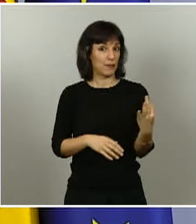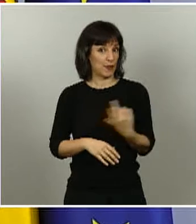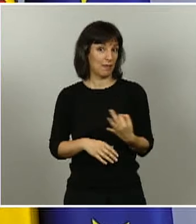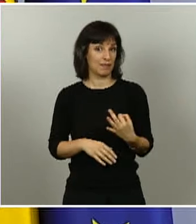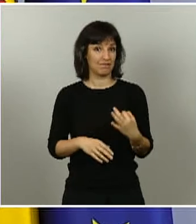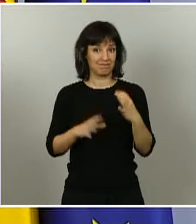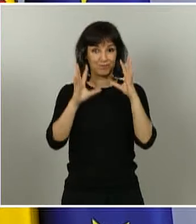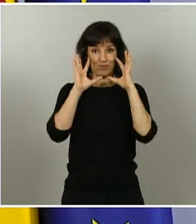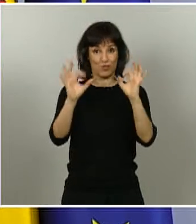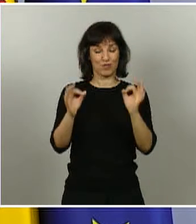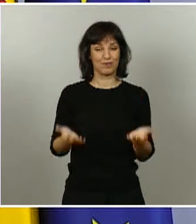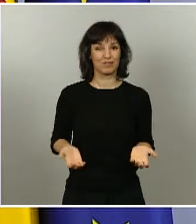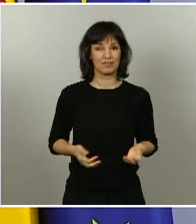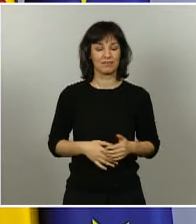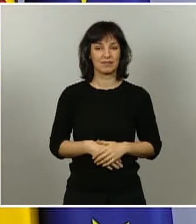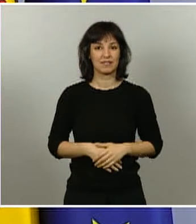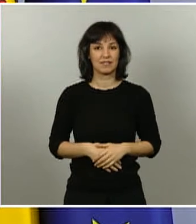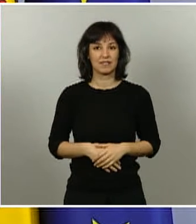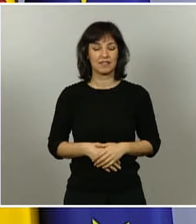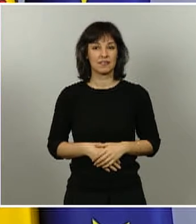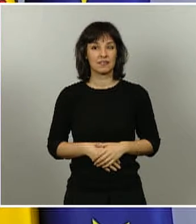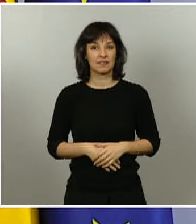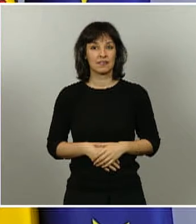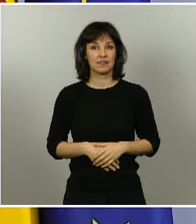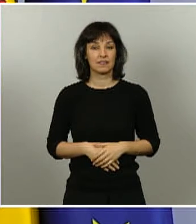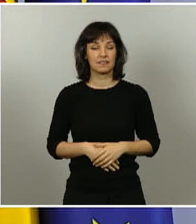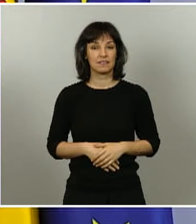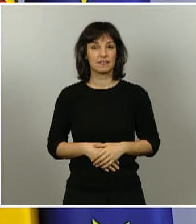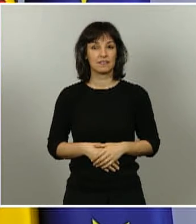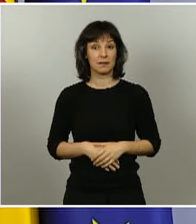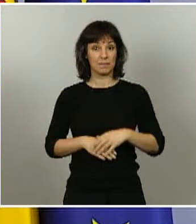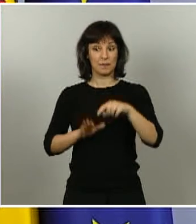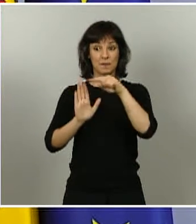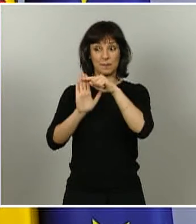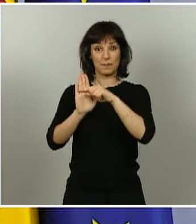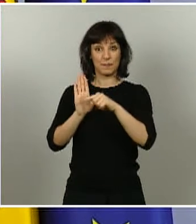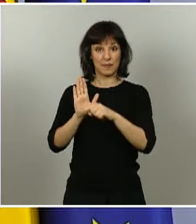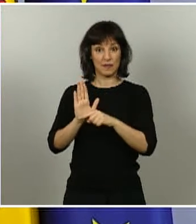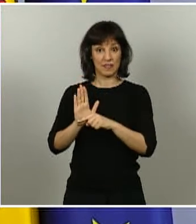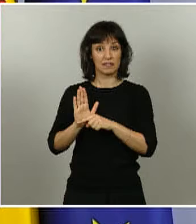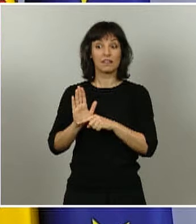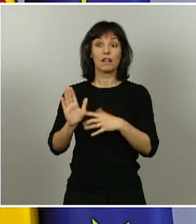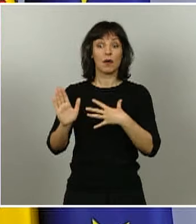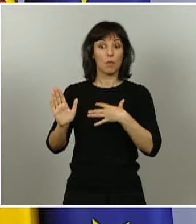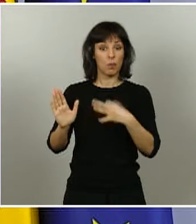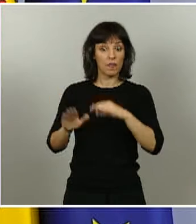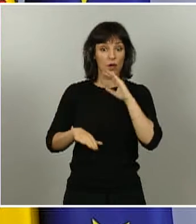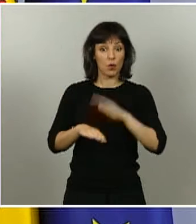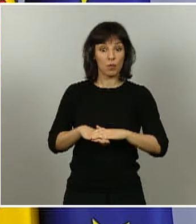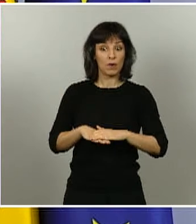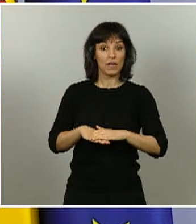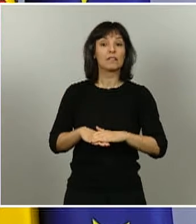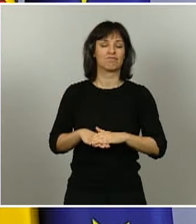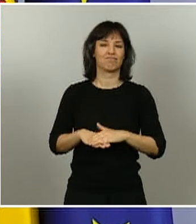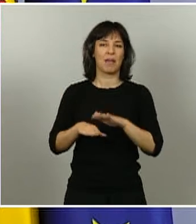imposibilidad para adoptar esas medidas que figuran en esta orden, pues las playas no pueden usarse. Y,